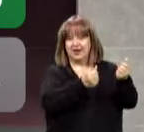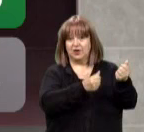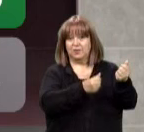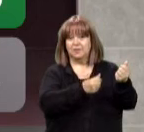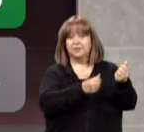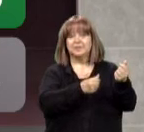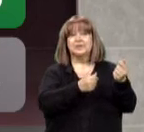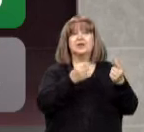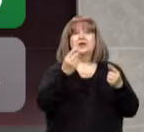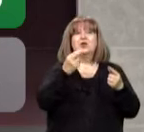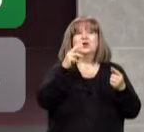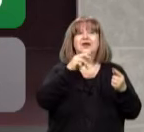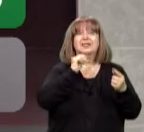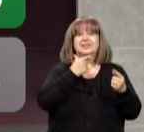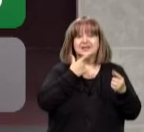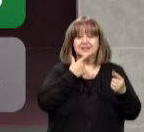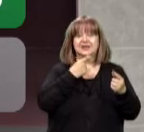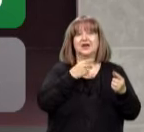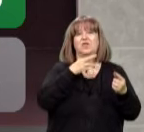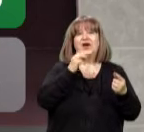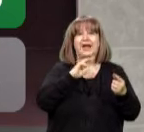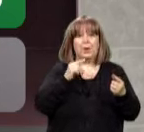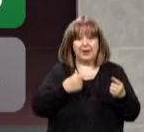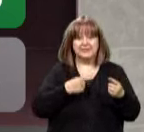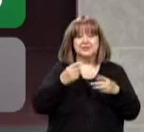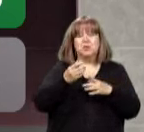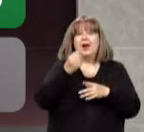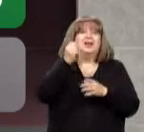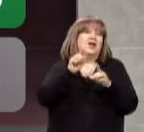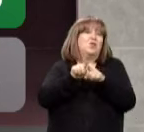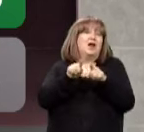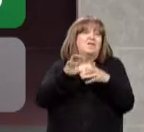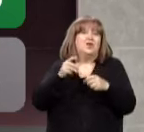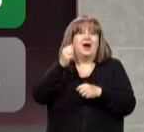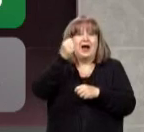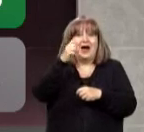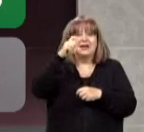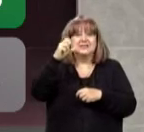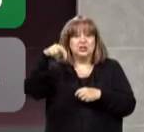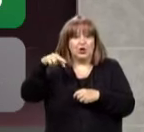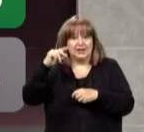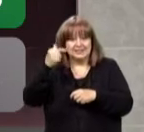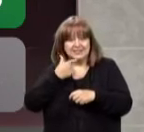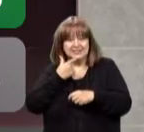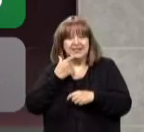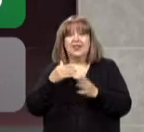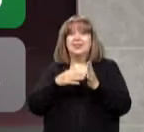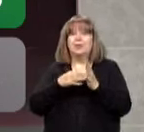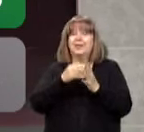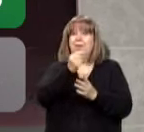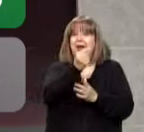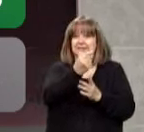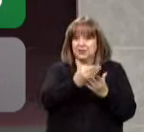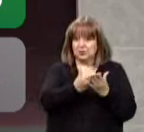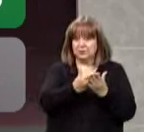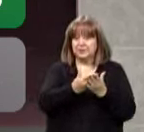de renta variable que son como las acciones que yo no puedo prever cuánto voy a ganar sino que dependo netamente el precio por eso se habla a veces